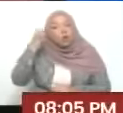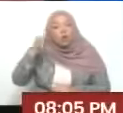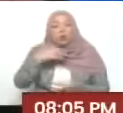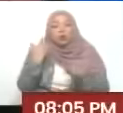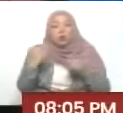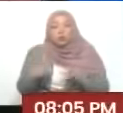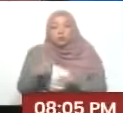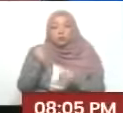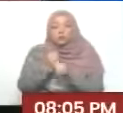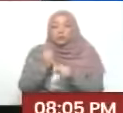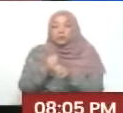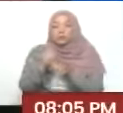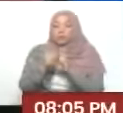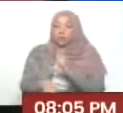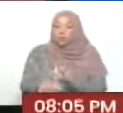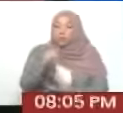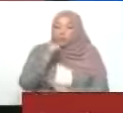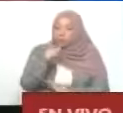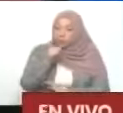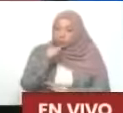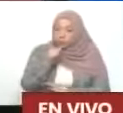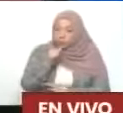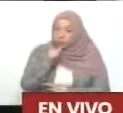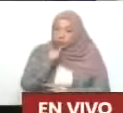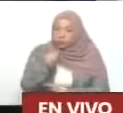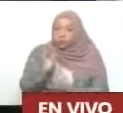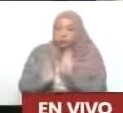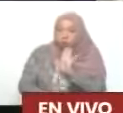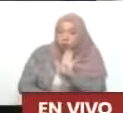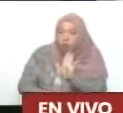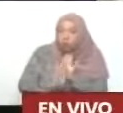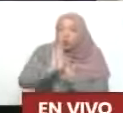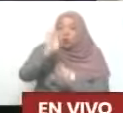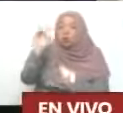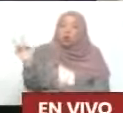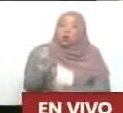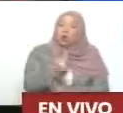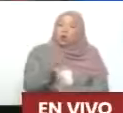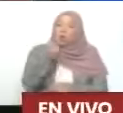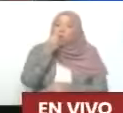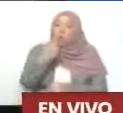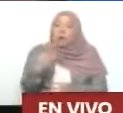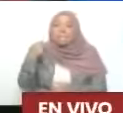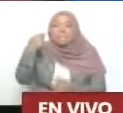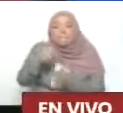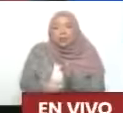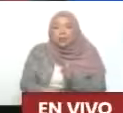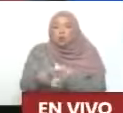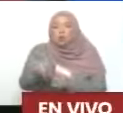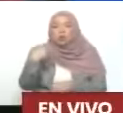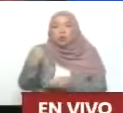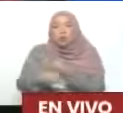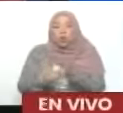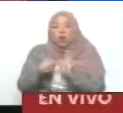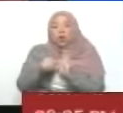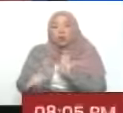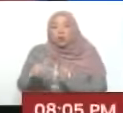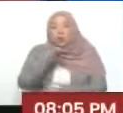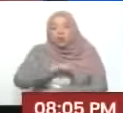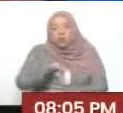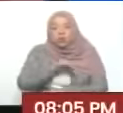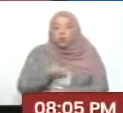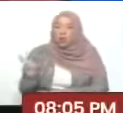la extrema derecha y al fascismo que está surgiendo de manera muy peligrosa y que amenaza a la sociedad